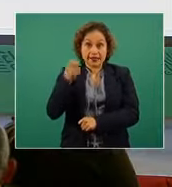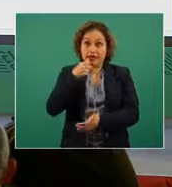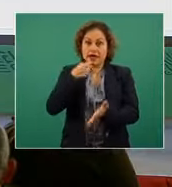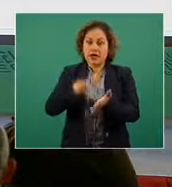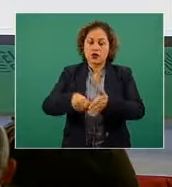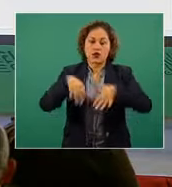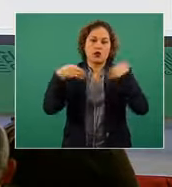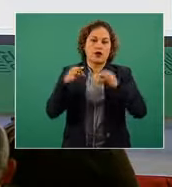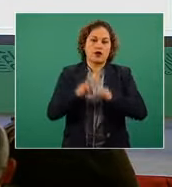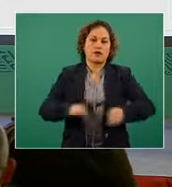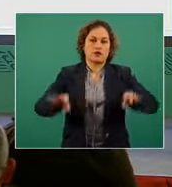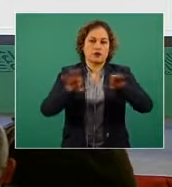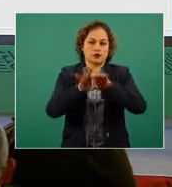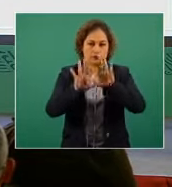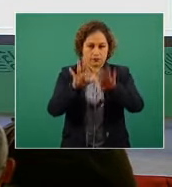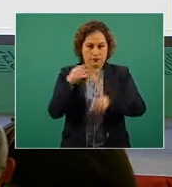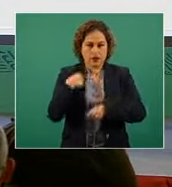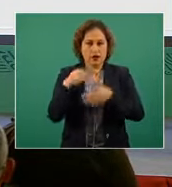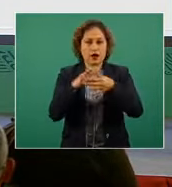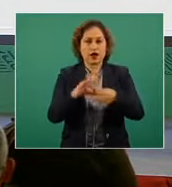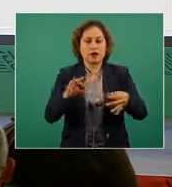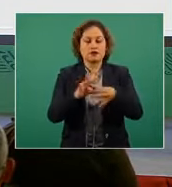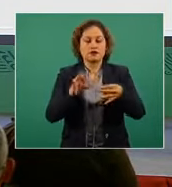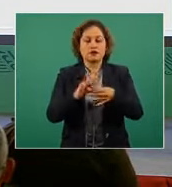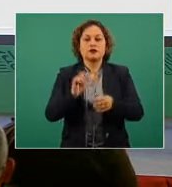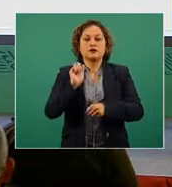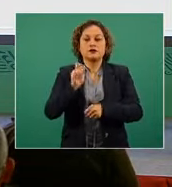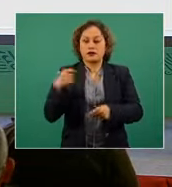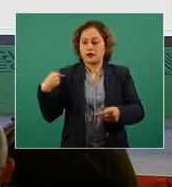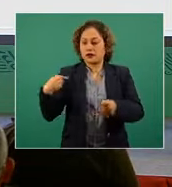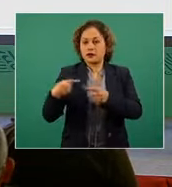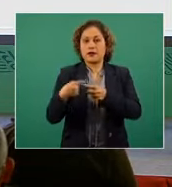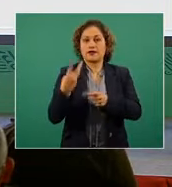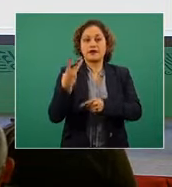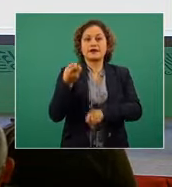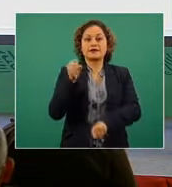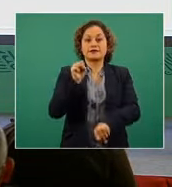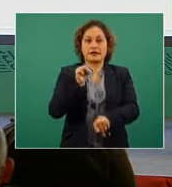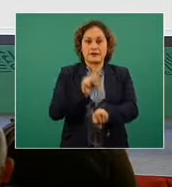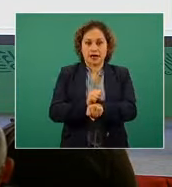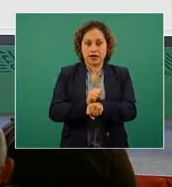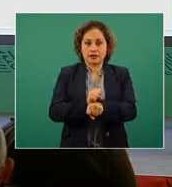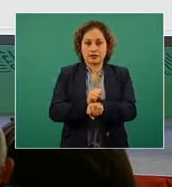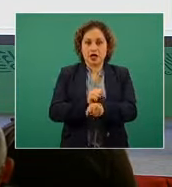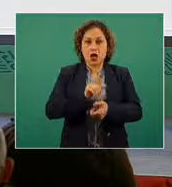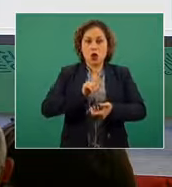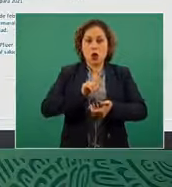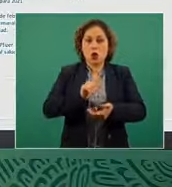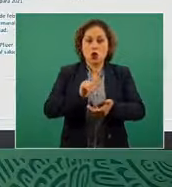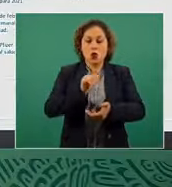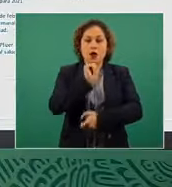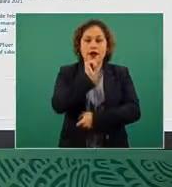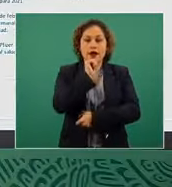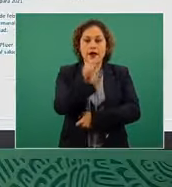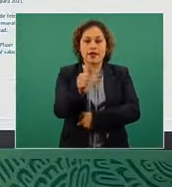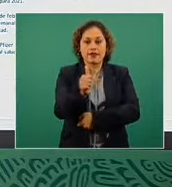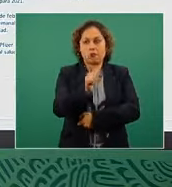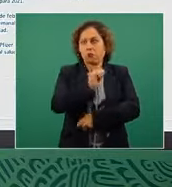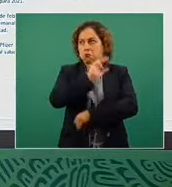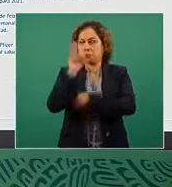lugar, hubo una suspensión de 3 semanas de los envíos a México como a todo el mundo.